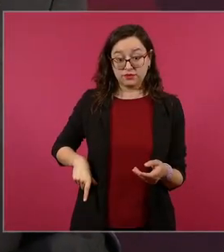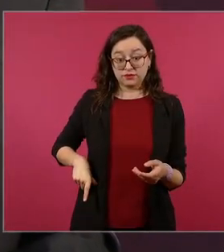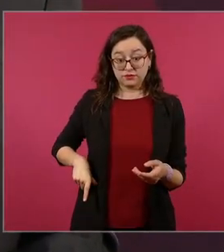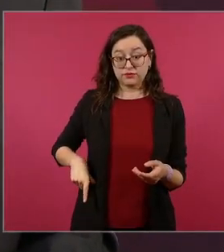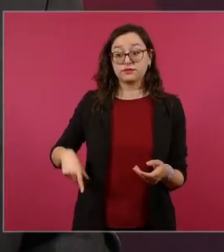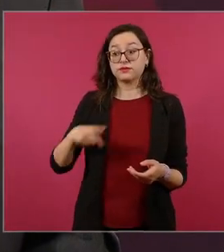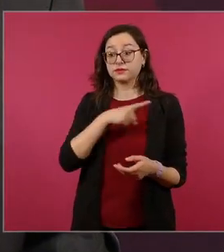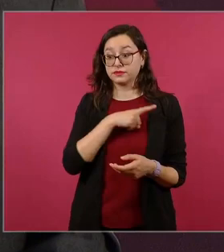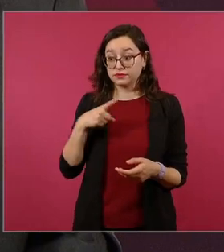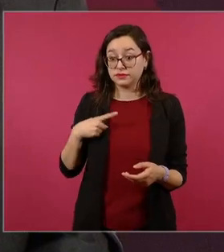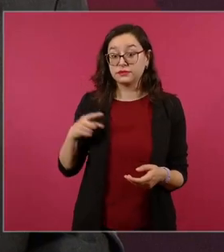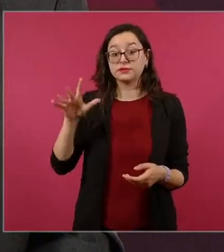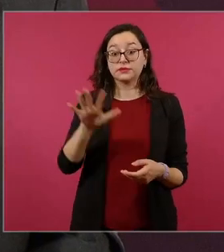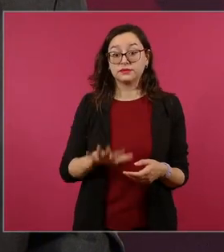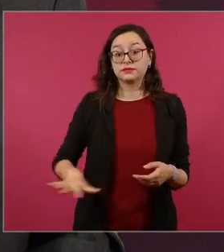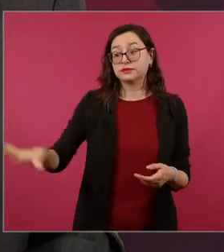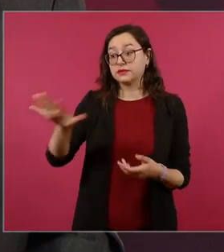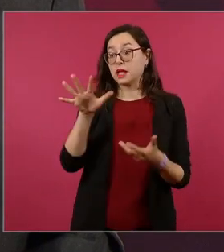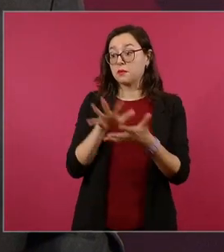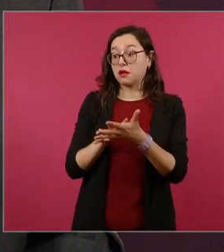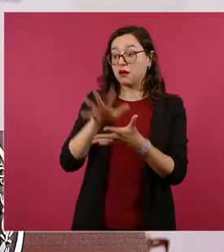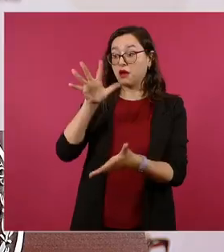el bienestar del pueblo.